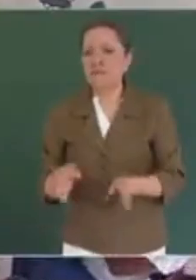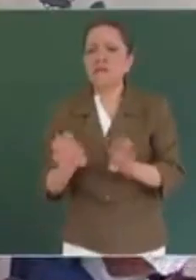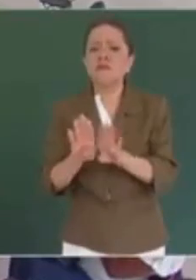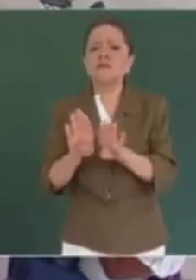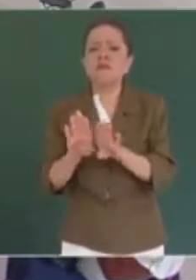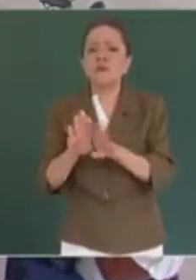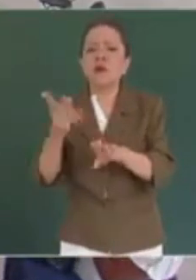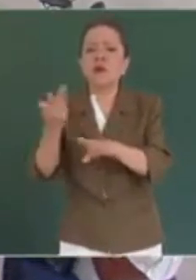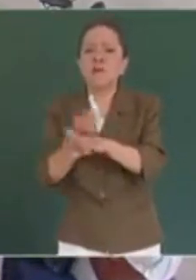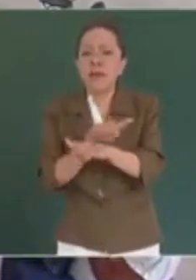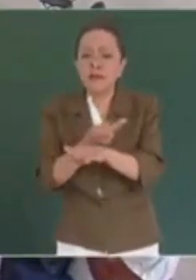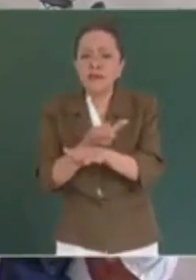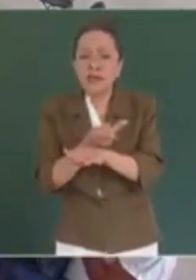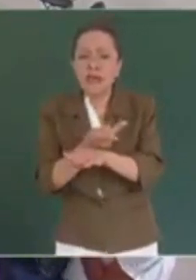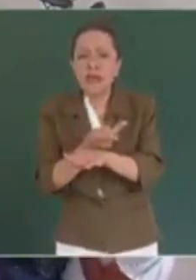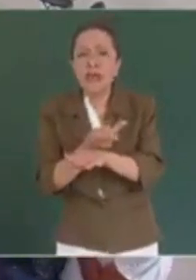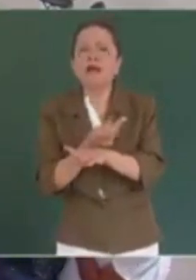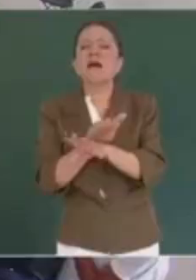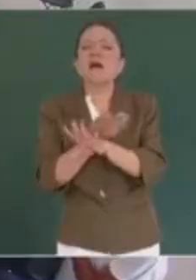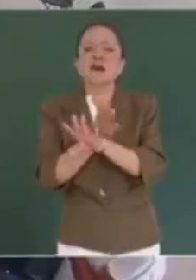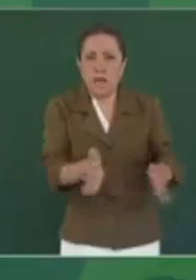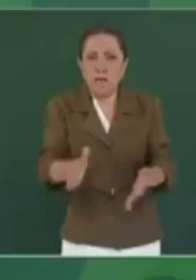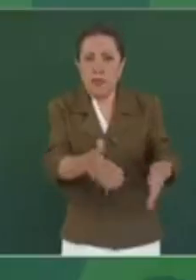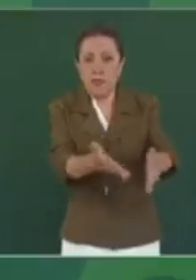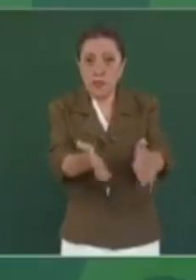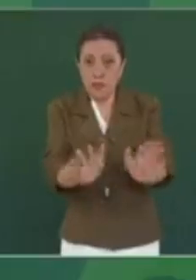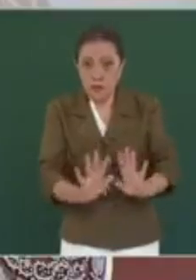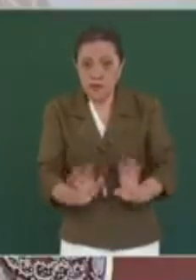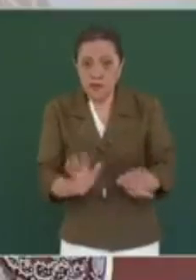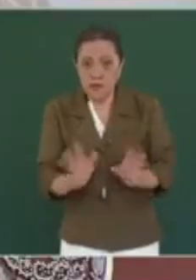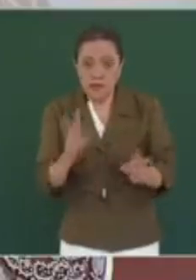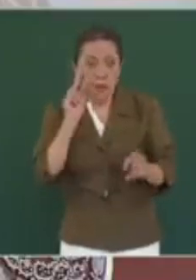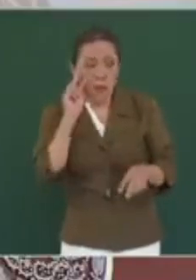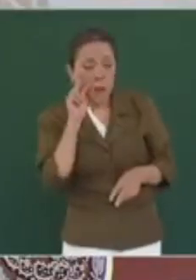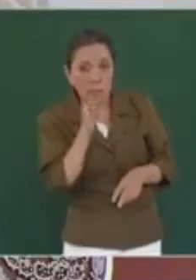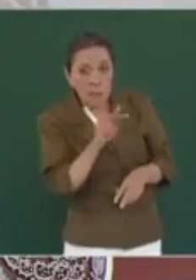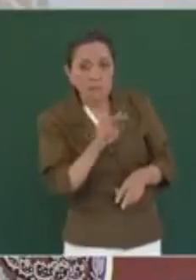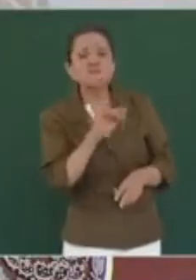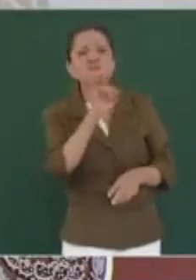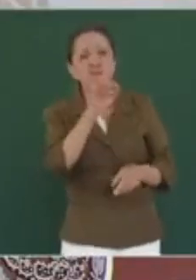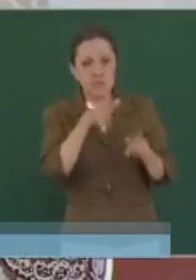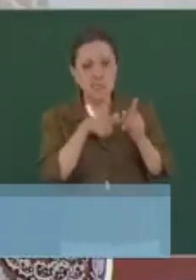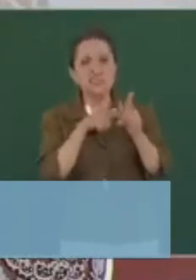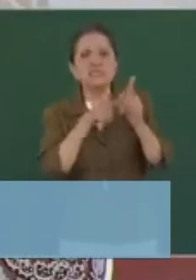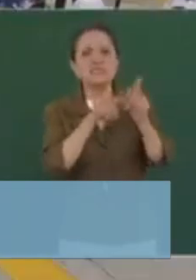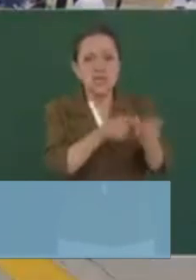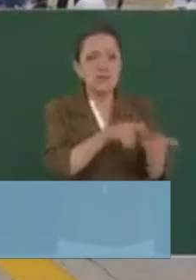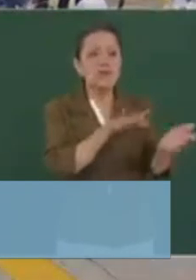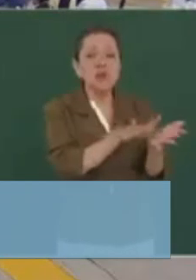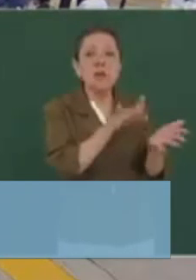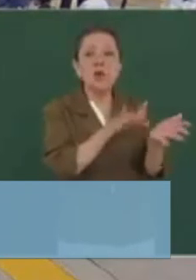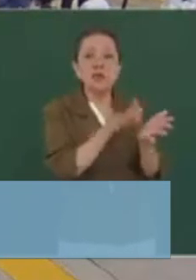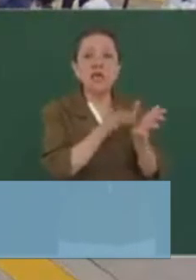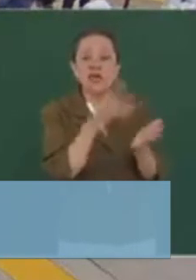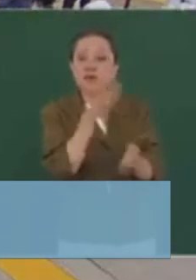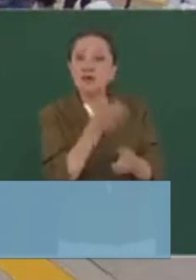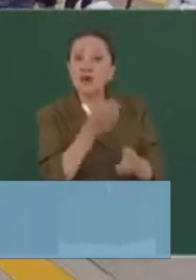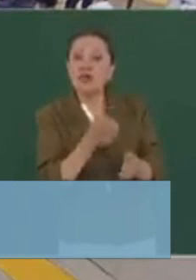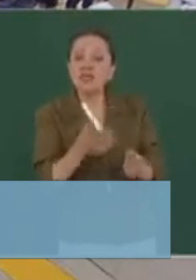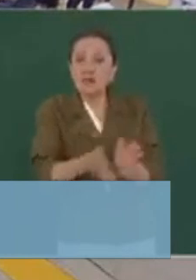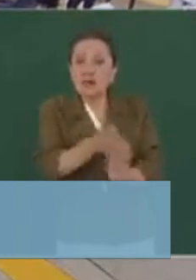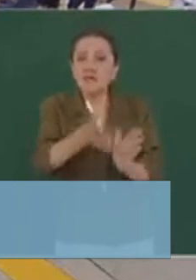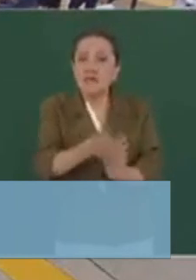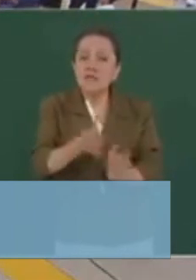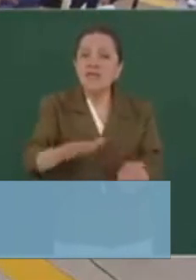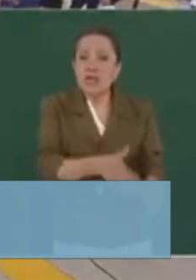reconocimiento y el respaldo incondicional de seguir apoyando a Guerrero. Vamos a seguir apoyando con los caminos, se va a